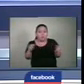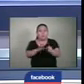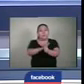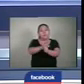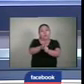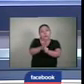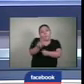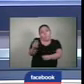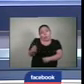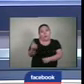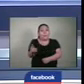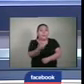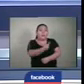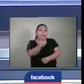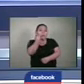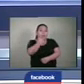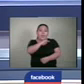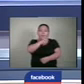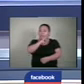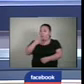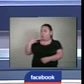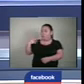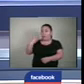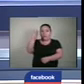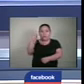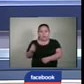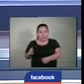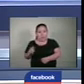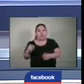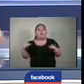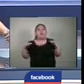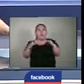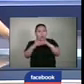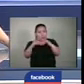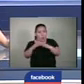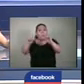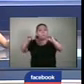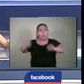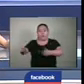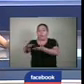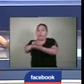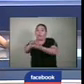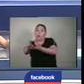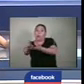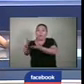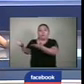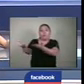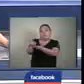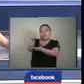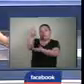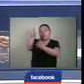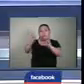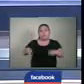-19 que se han reportado en los últimos días. Esta medida también aplica en las escuelas y universidades.